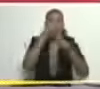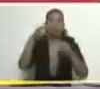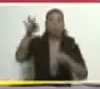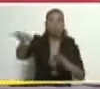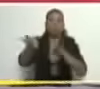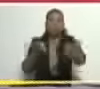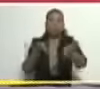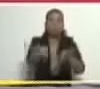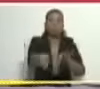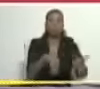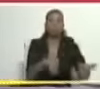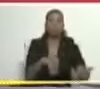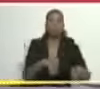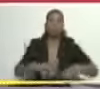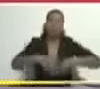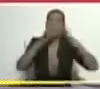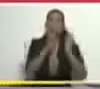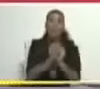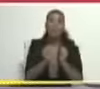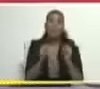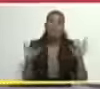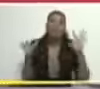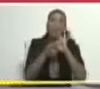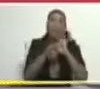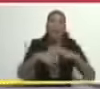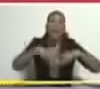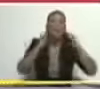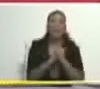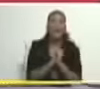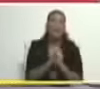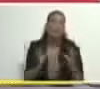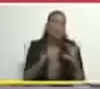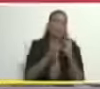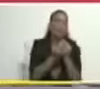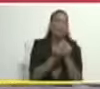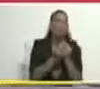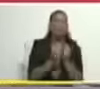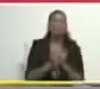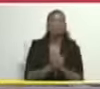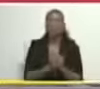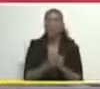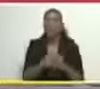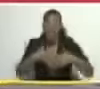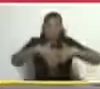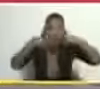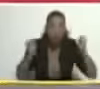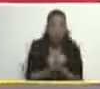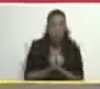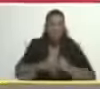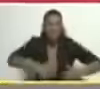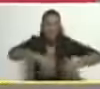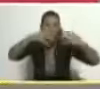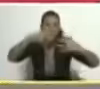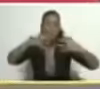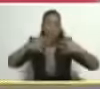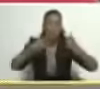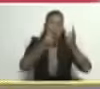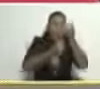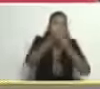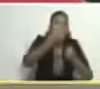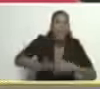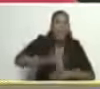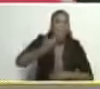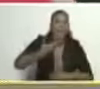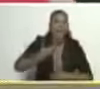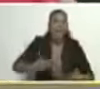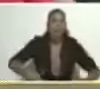puede existir sin guerras. Central to its survival. Es la guerra, la economía de guerra es esencial